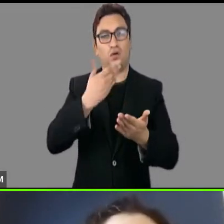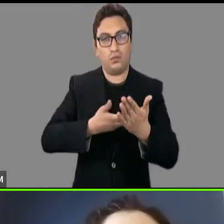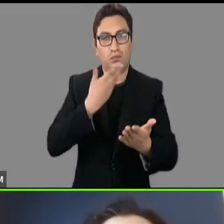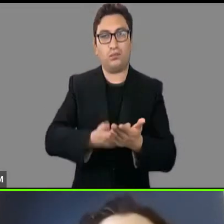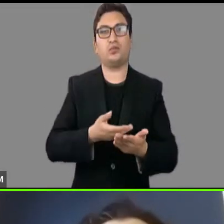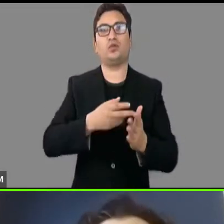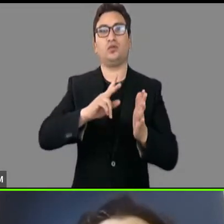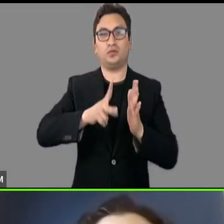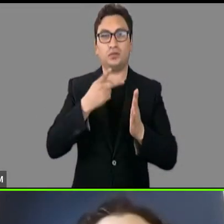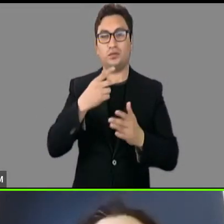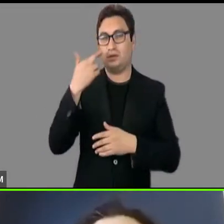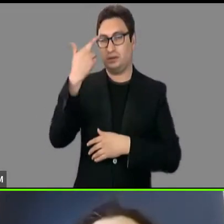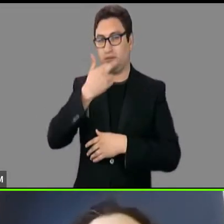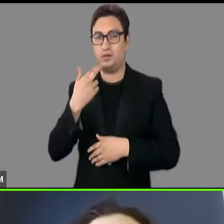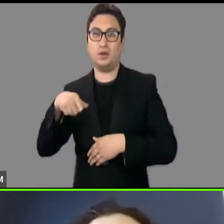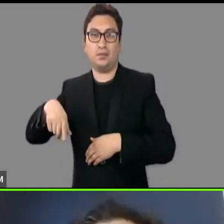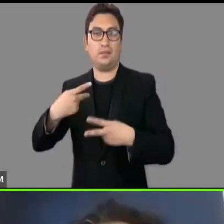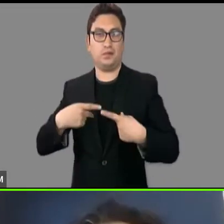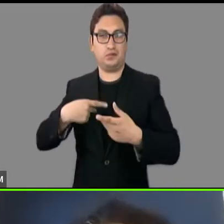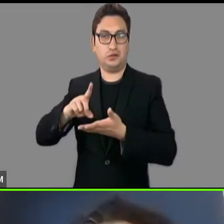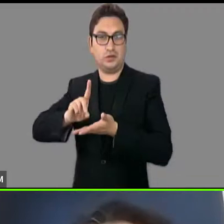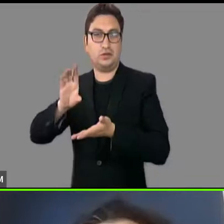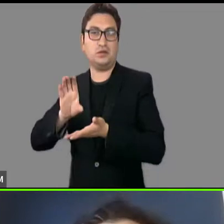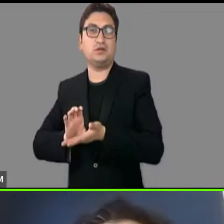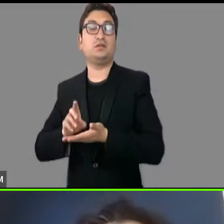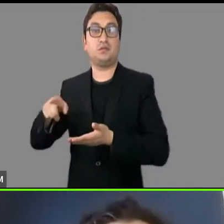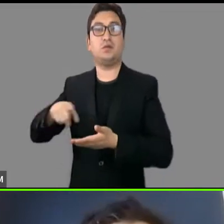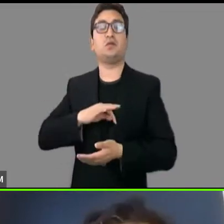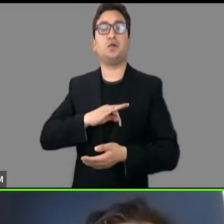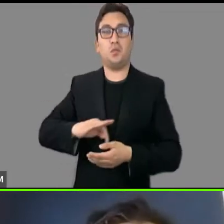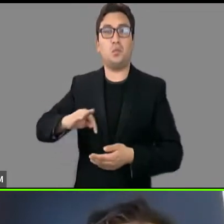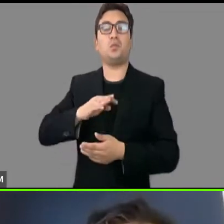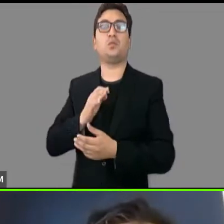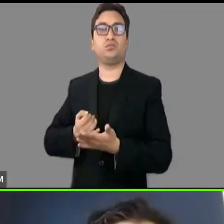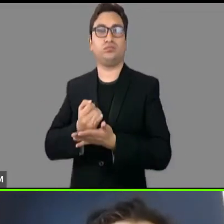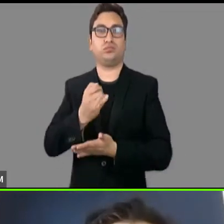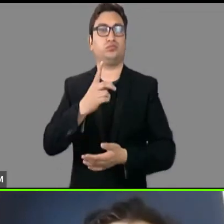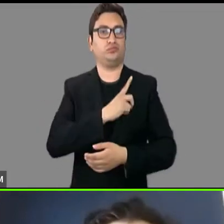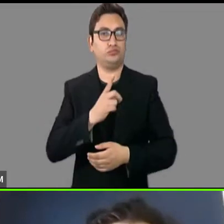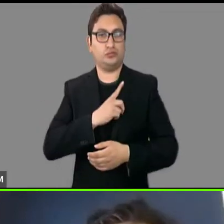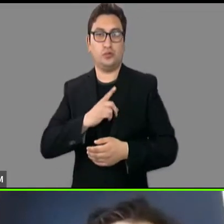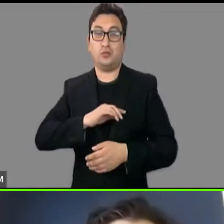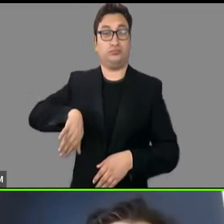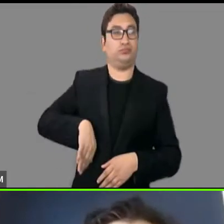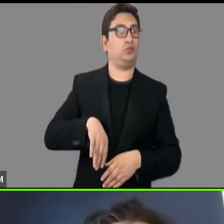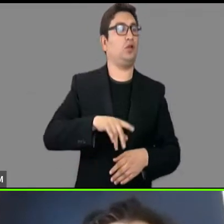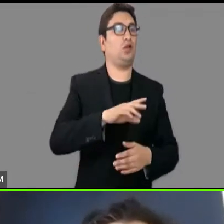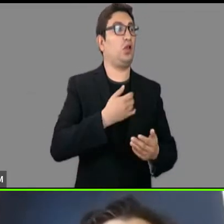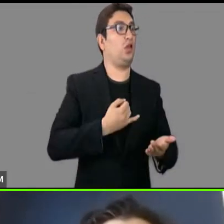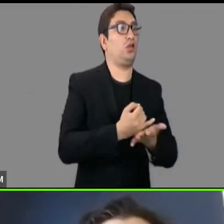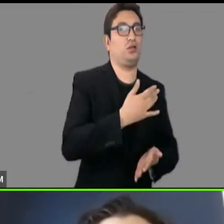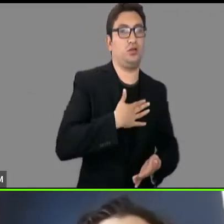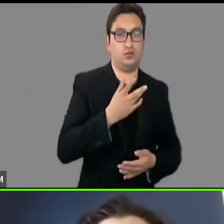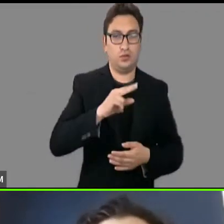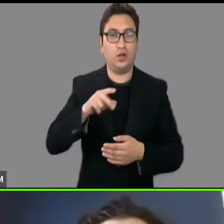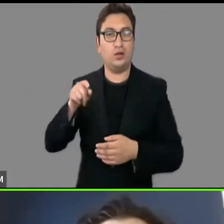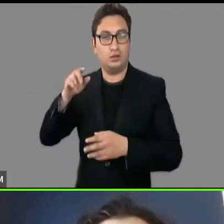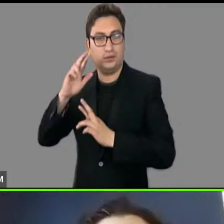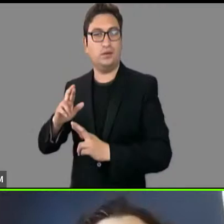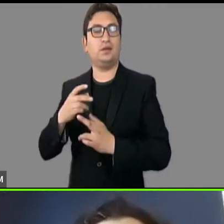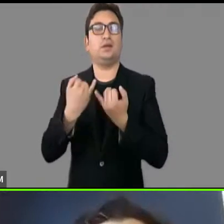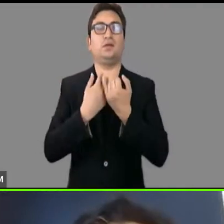seguridad, sino también implementar estos programas de ajustes de procedimiento y acceso a la justicia, como les decía, y finalmente